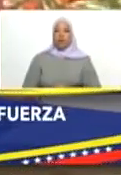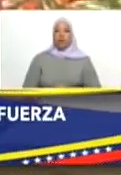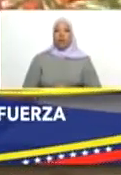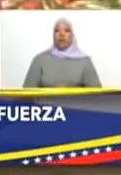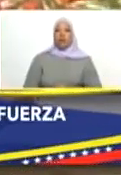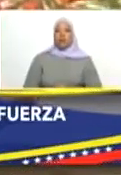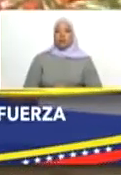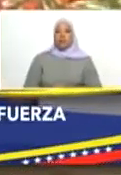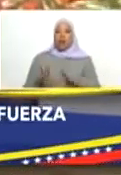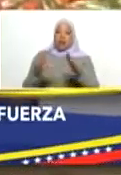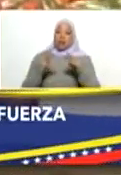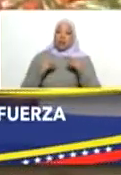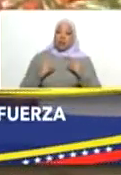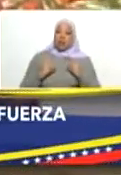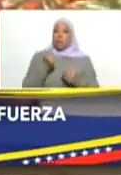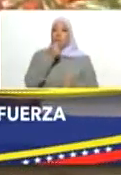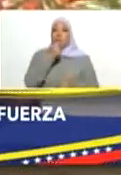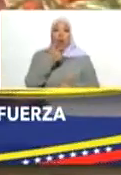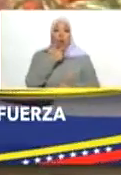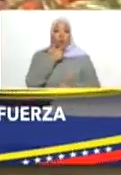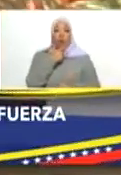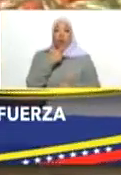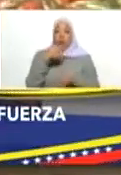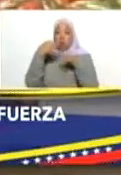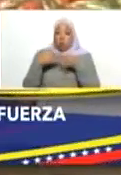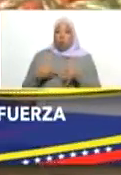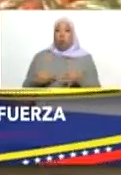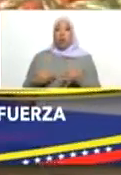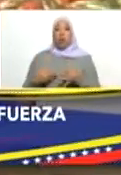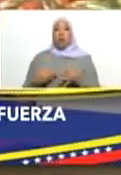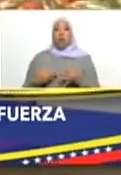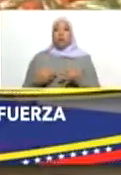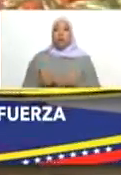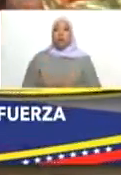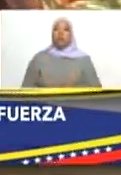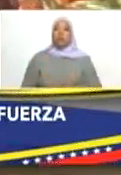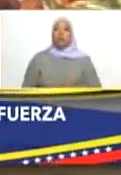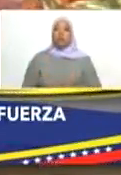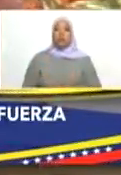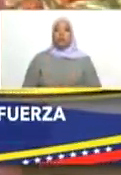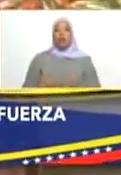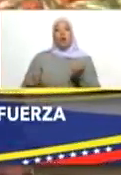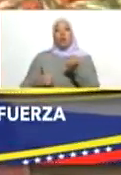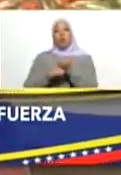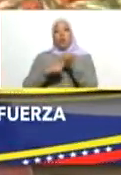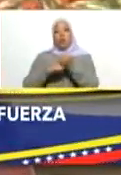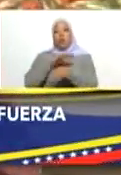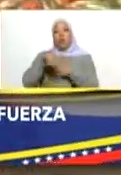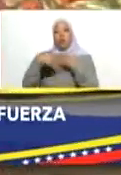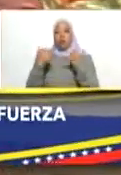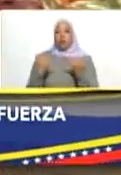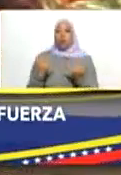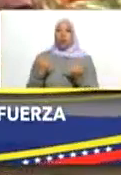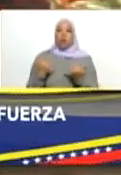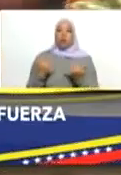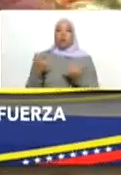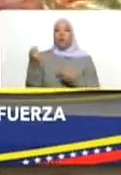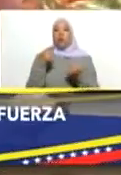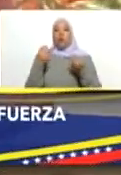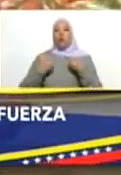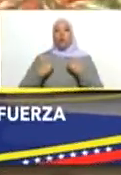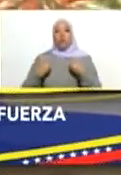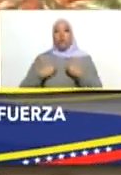apreciamos de manera sublime la labor de ustedes de dar su vida